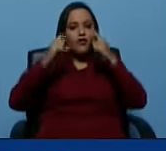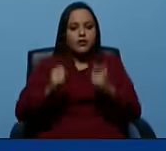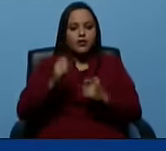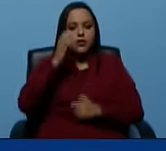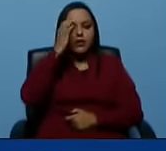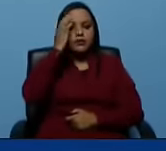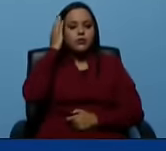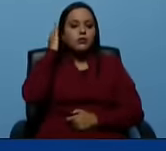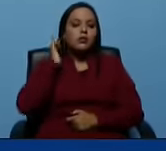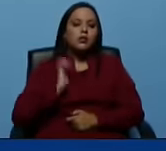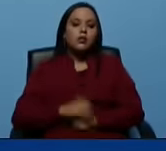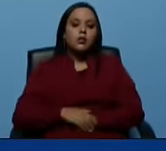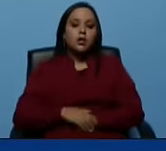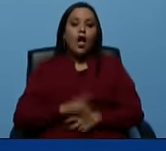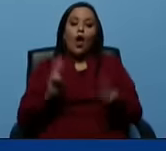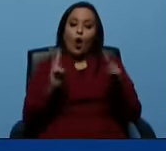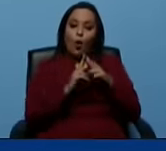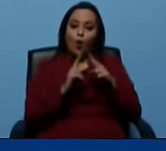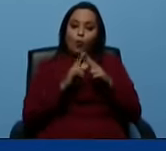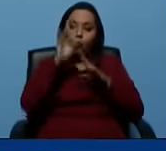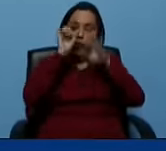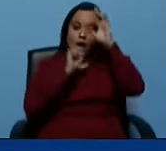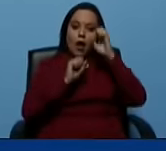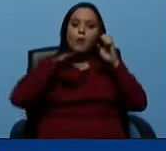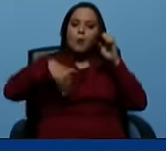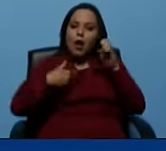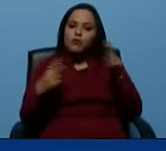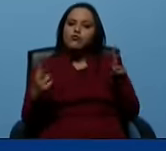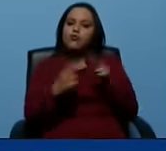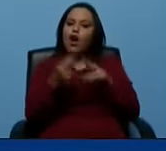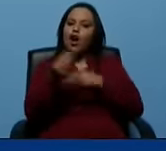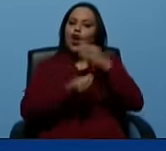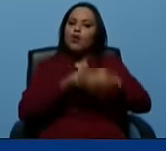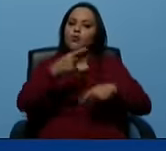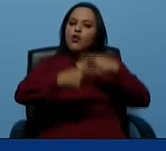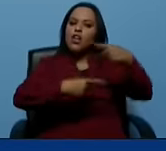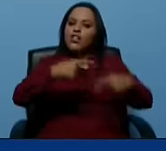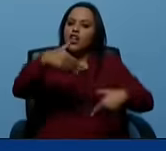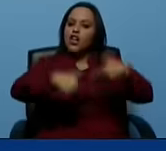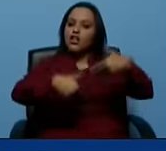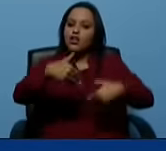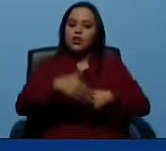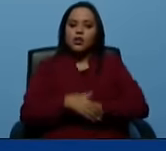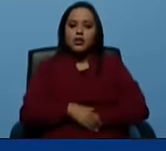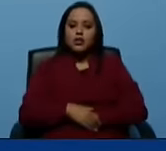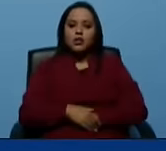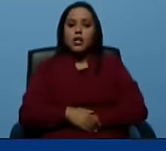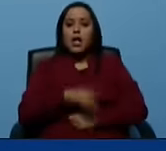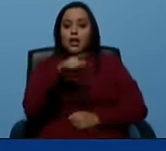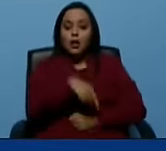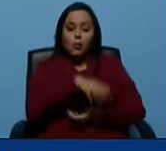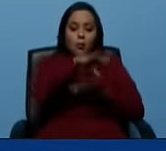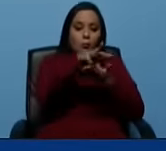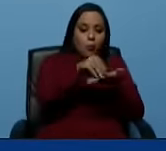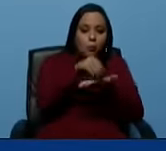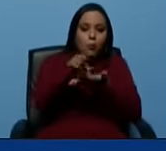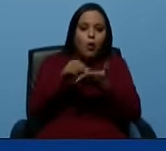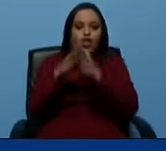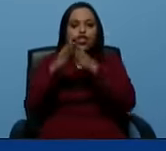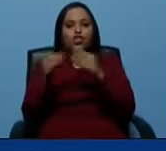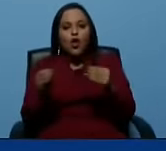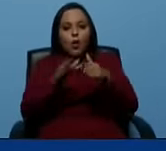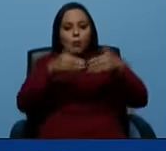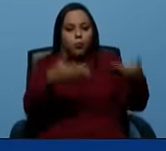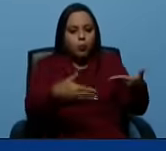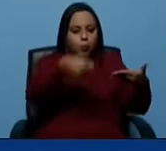la experticia para saber llevar procesos electorales y para tener recabado todos los